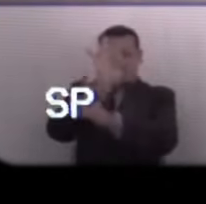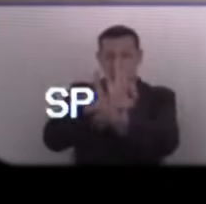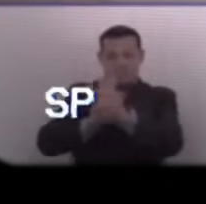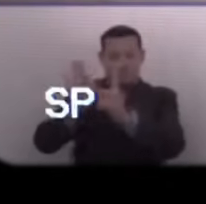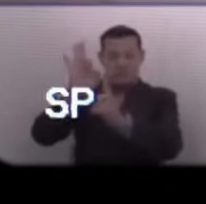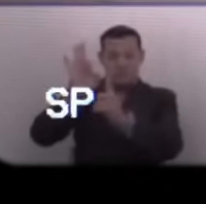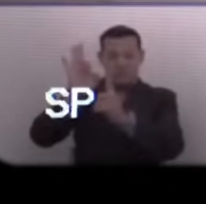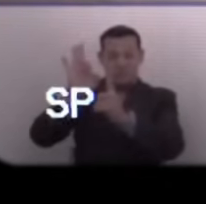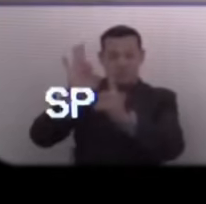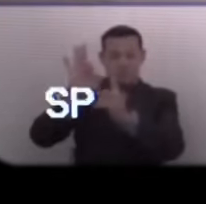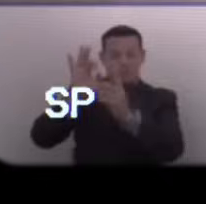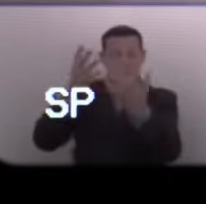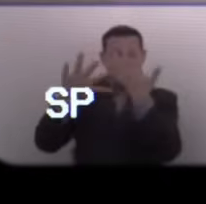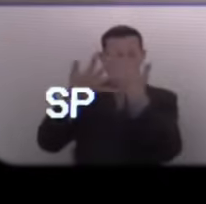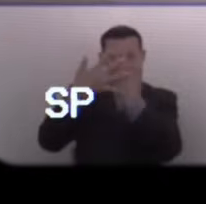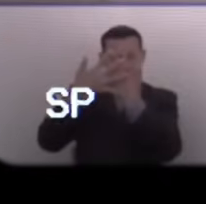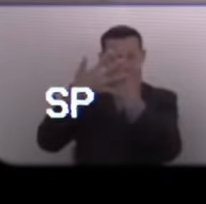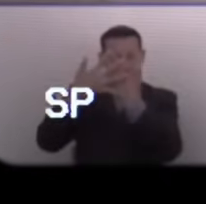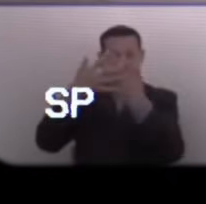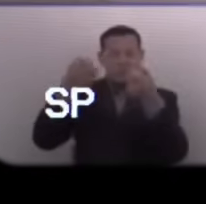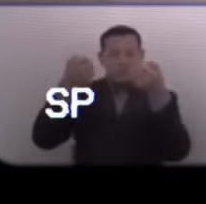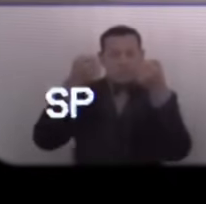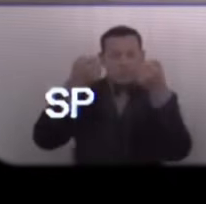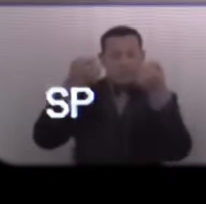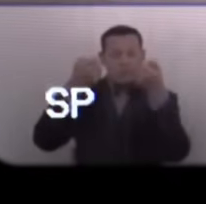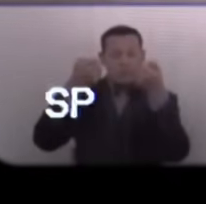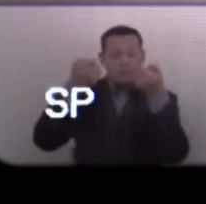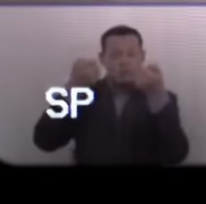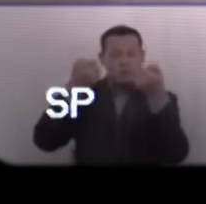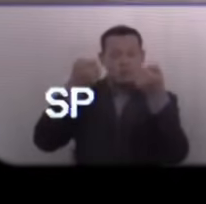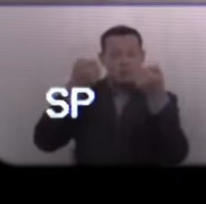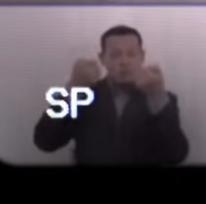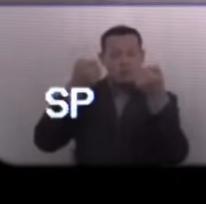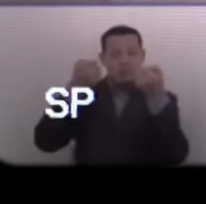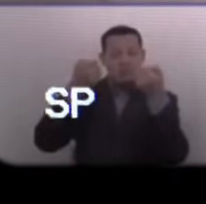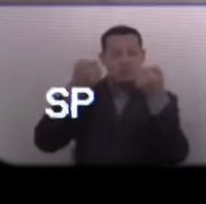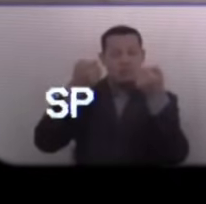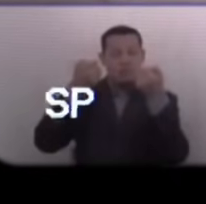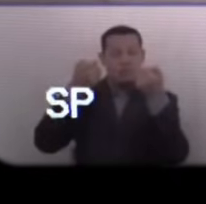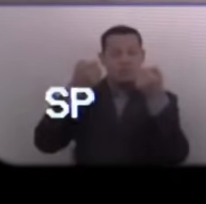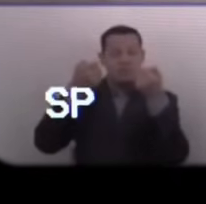las infraestructuras de los centros penitenciarios.